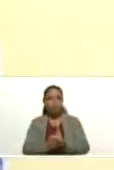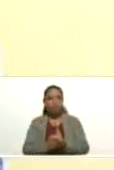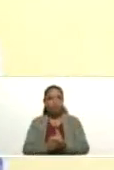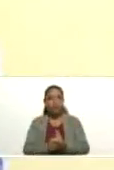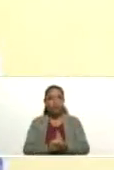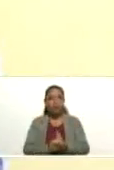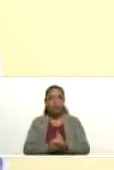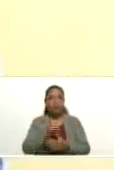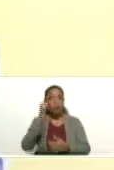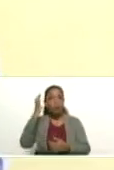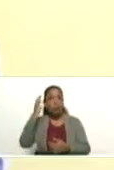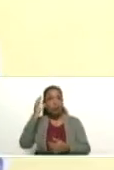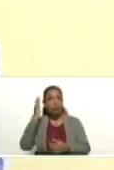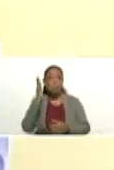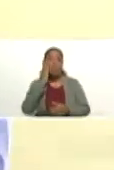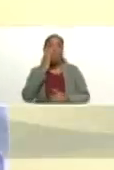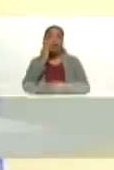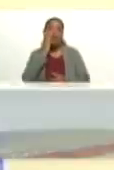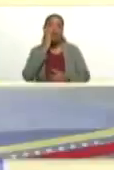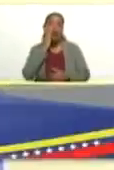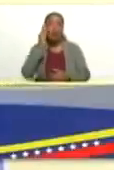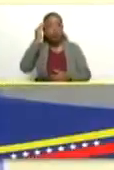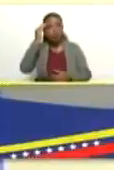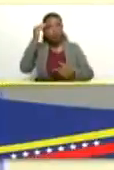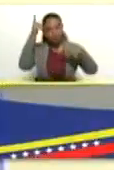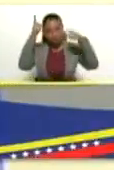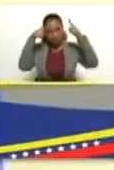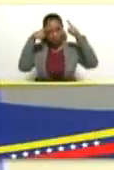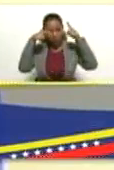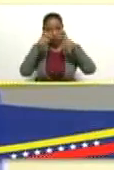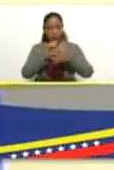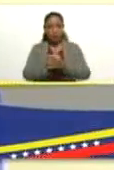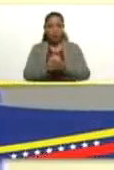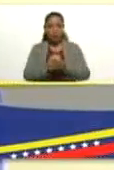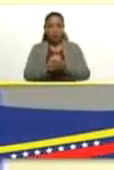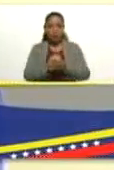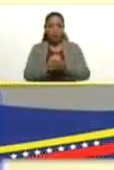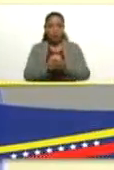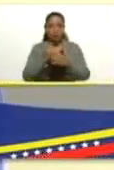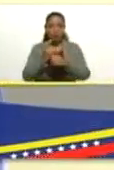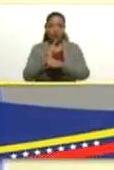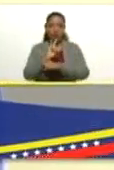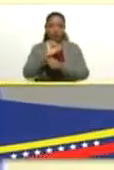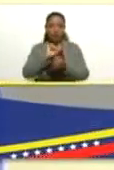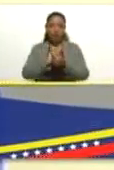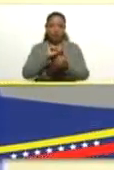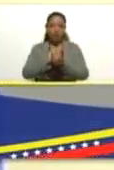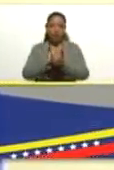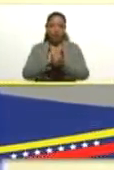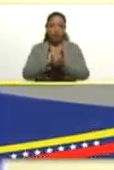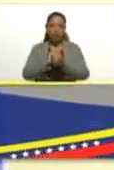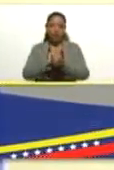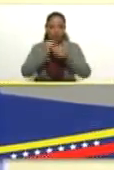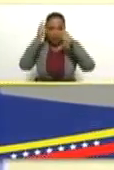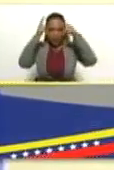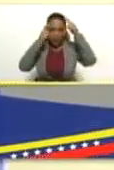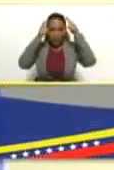Elena, madre de nuestro comandante Hugo Chávez, al Roble de los Llanos, Hugo, de los Reyes